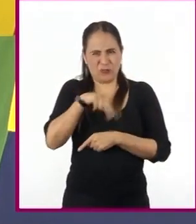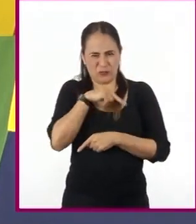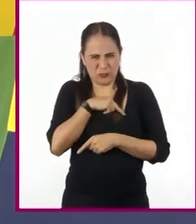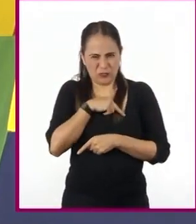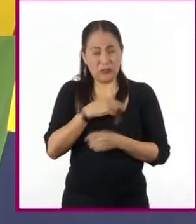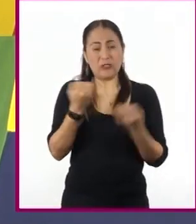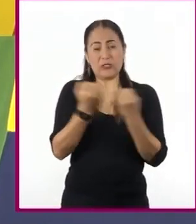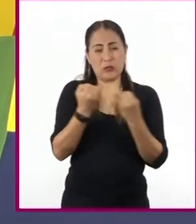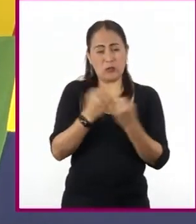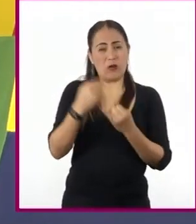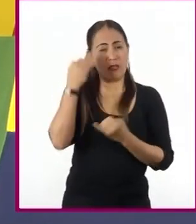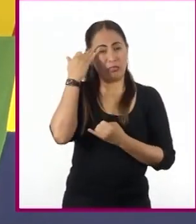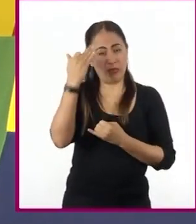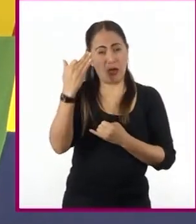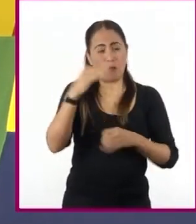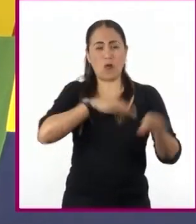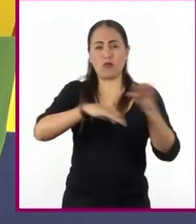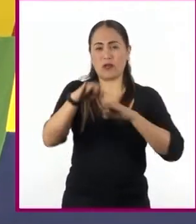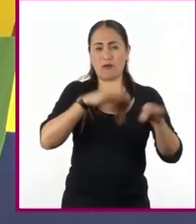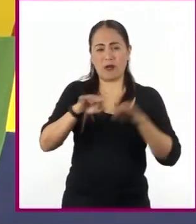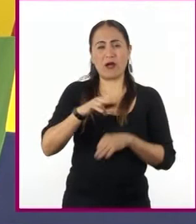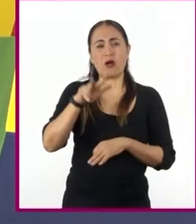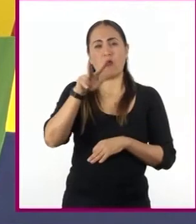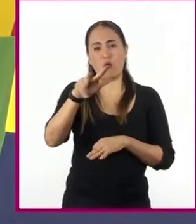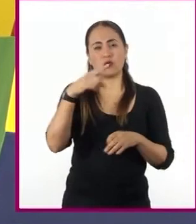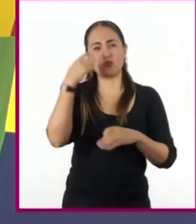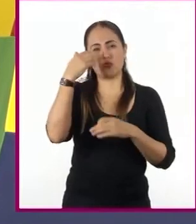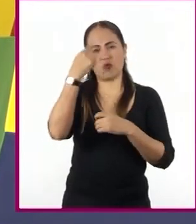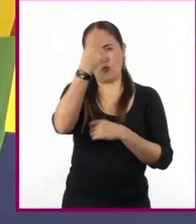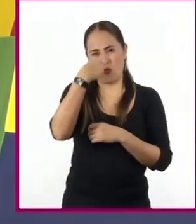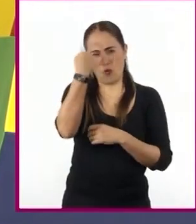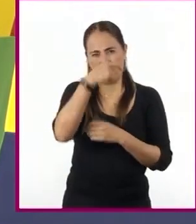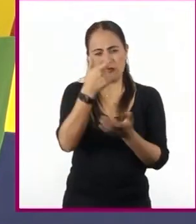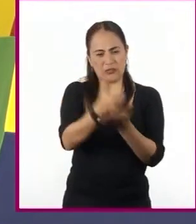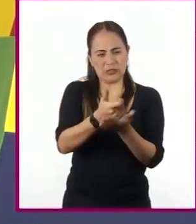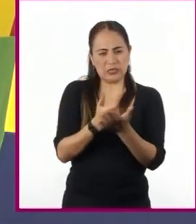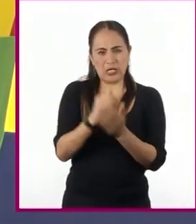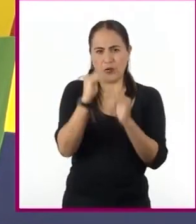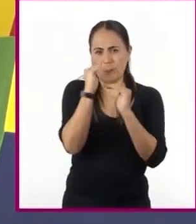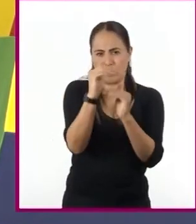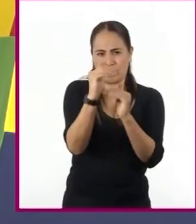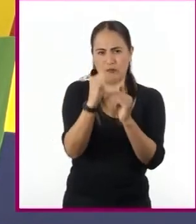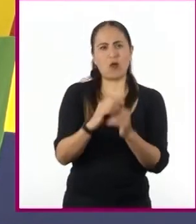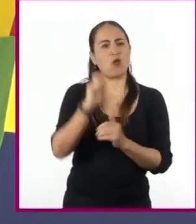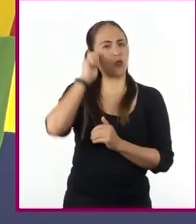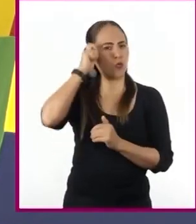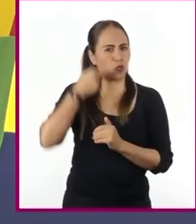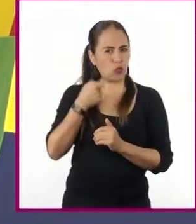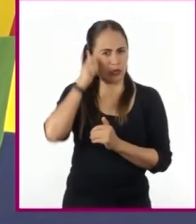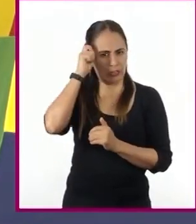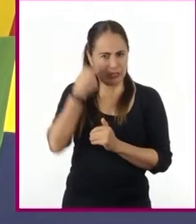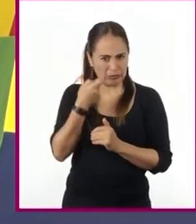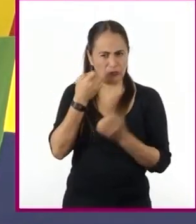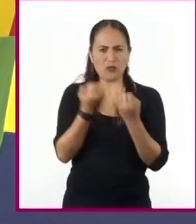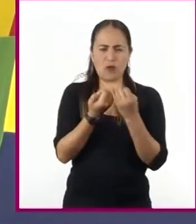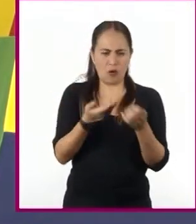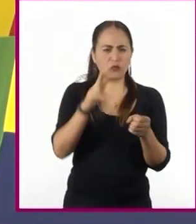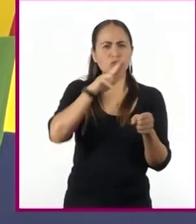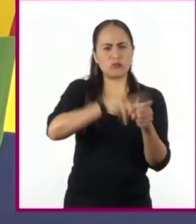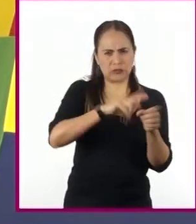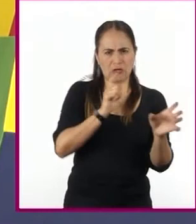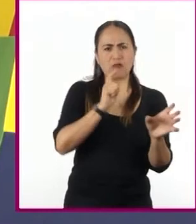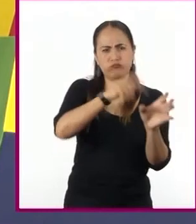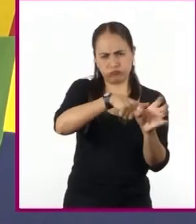jornada laboral de 8 horas, el salario mínimo, el sistema de pensiones, las leyes de seguridad en el trabajo y,